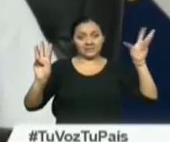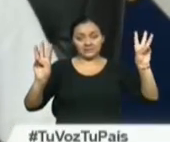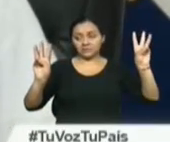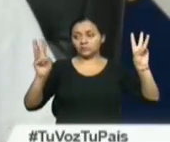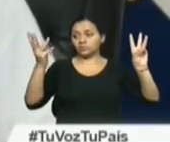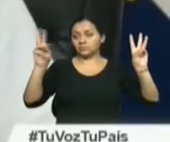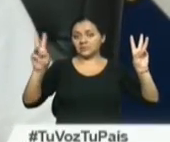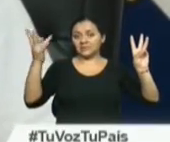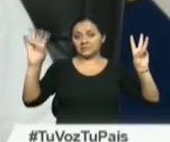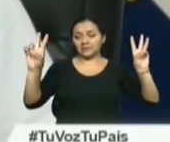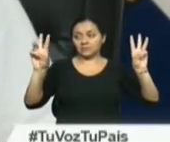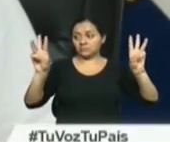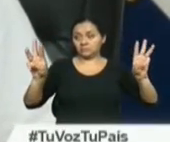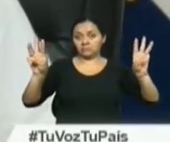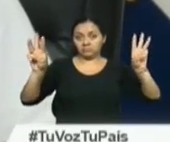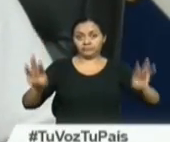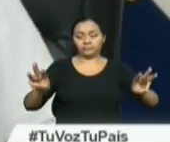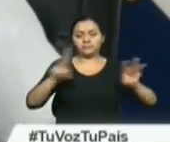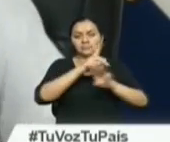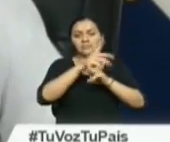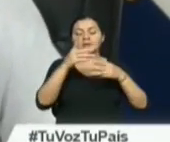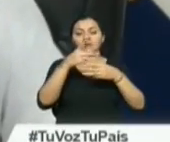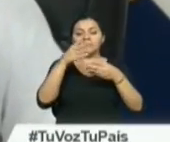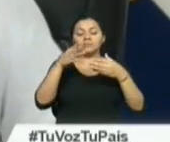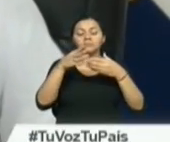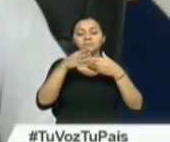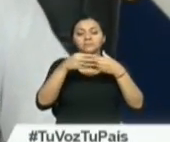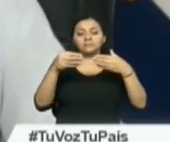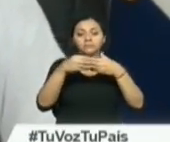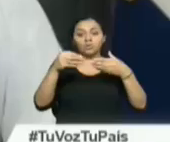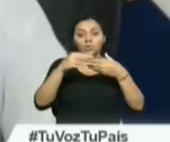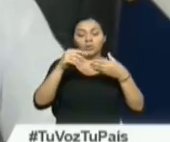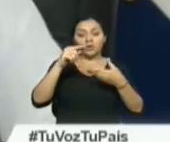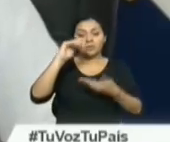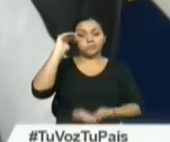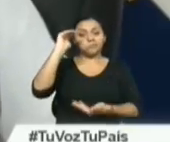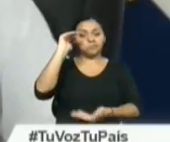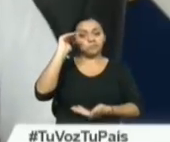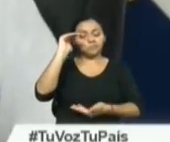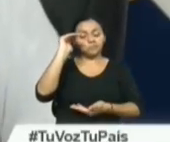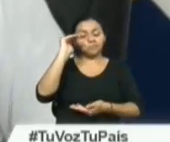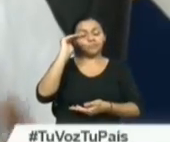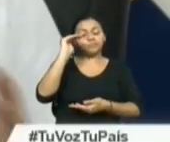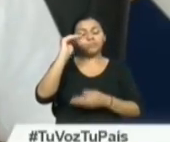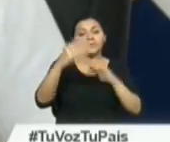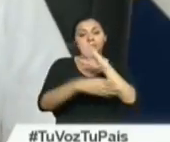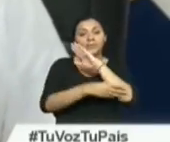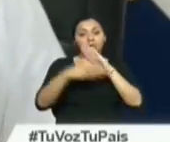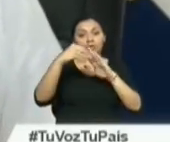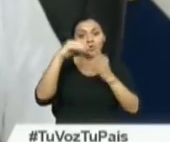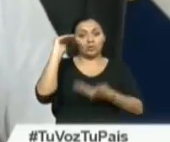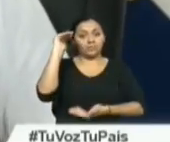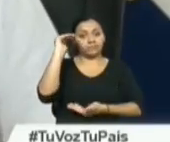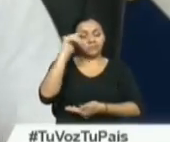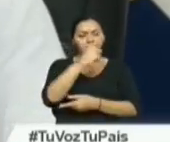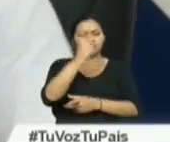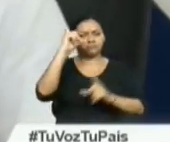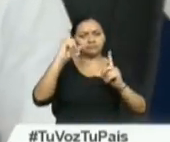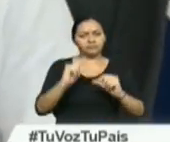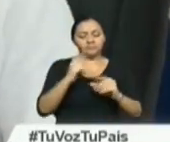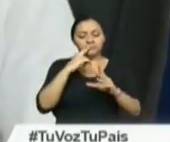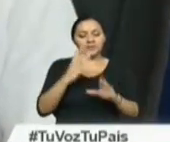debajo de los $20 el primer trimestre del 2016, sino incluso con el último trimestre del 2016, donde ya se ve la recuperación,